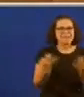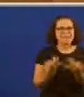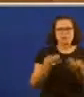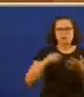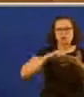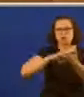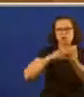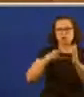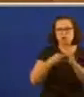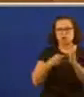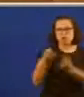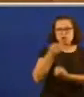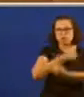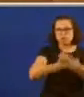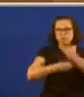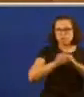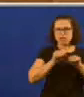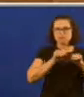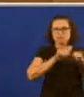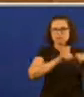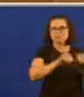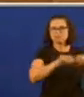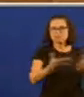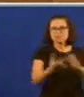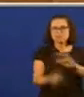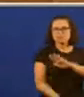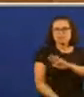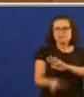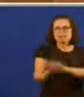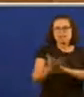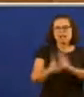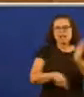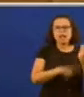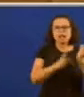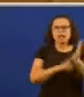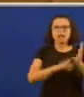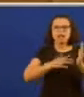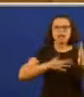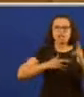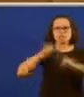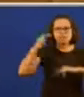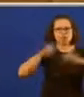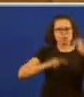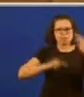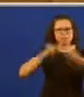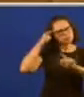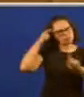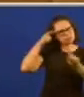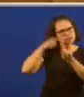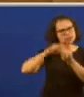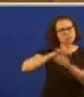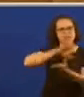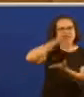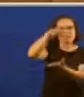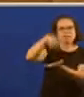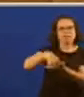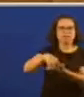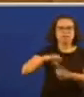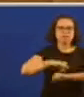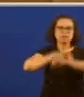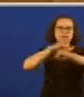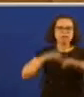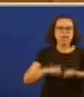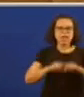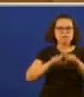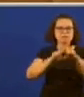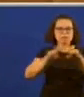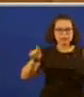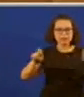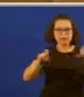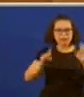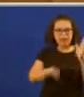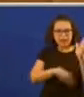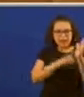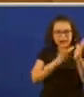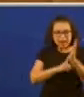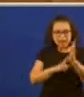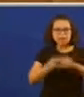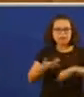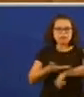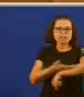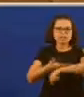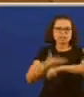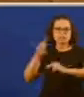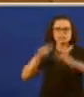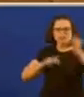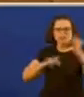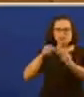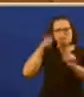na denominada Ley de Fomento da Implantación Empresarial que en realidade é unha ley de fomento da